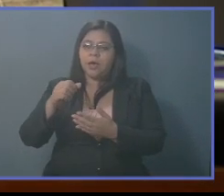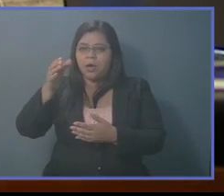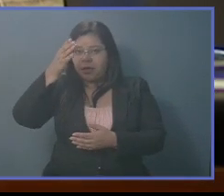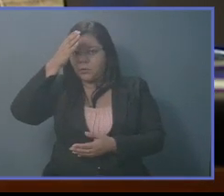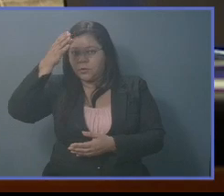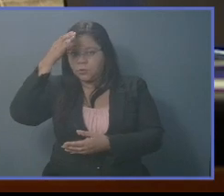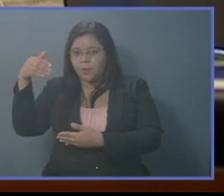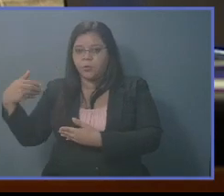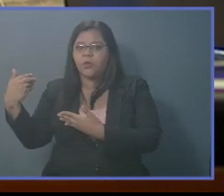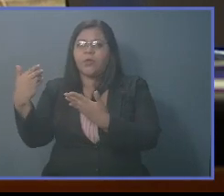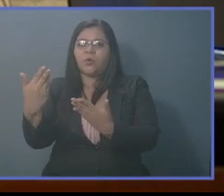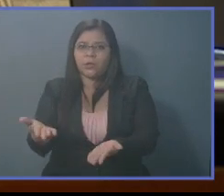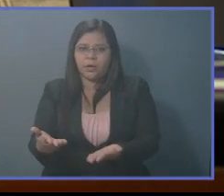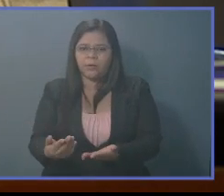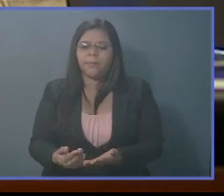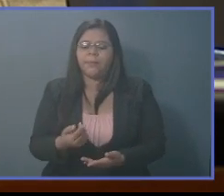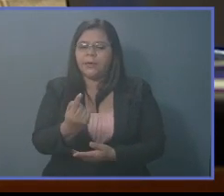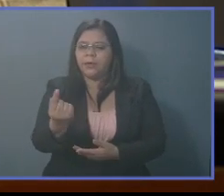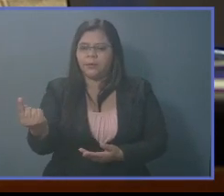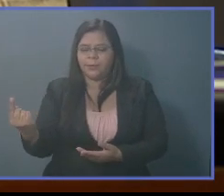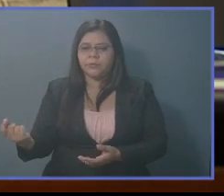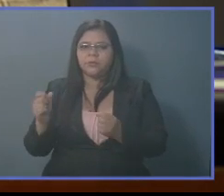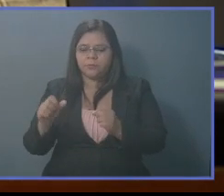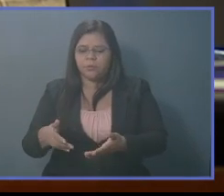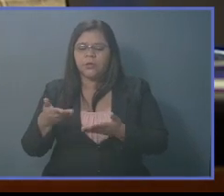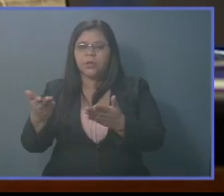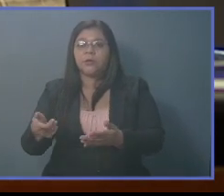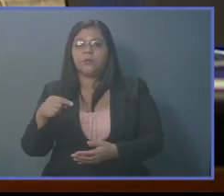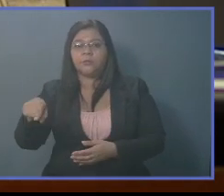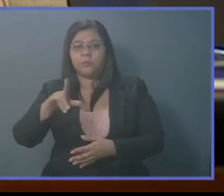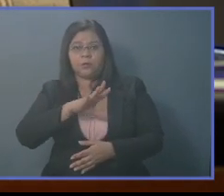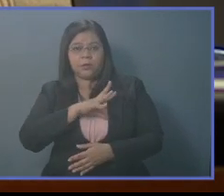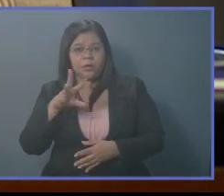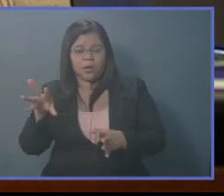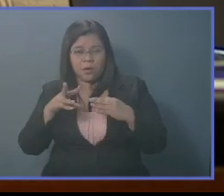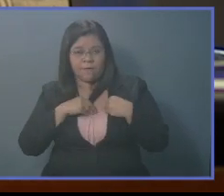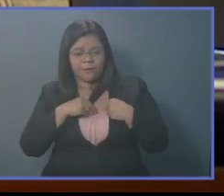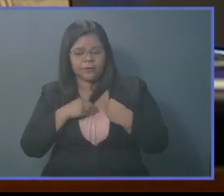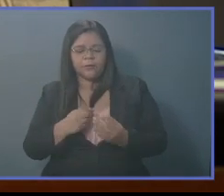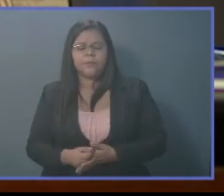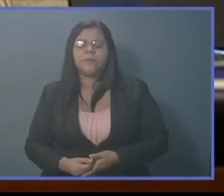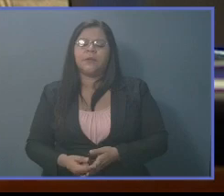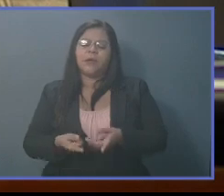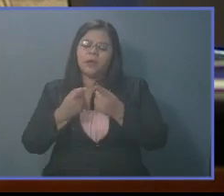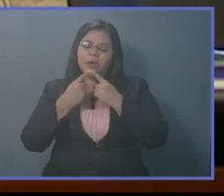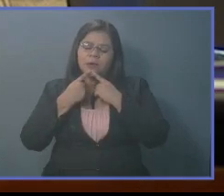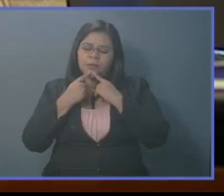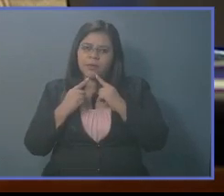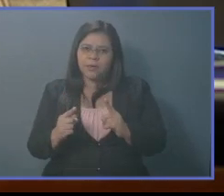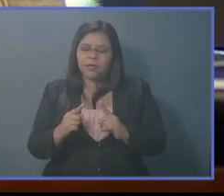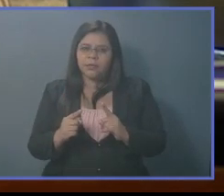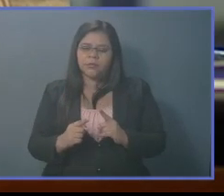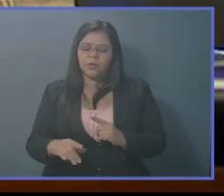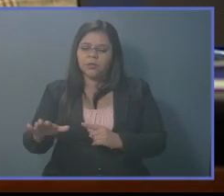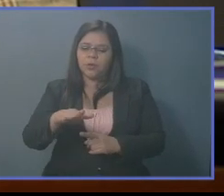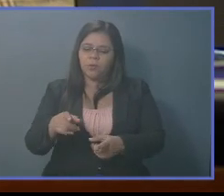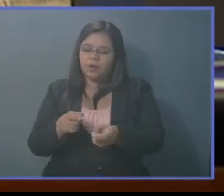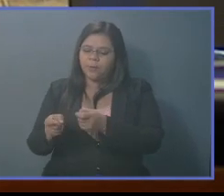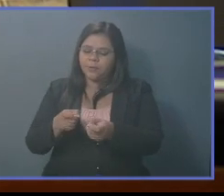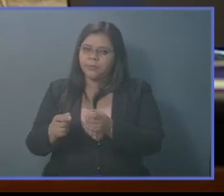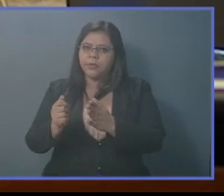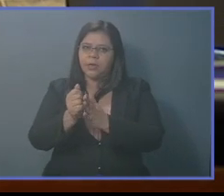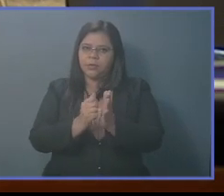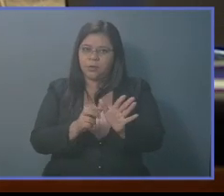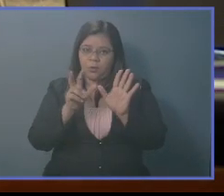ser destinados a la población que ha resultado afectada por la emergencia. Declaración de zona epidémica sujeta a control sanitario, artículo 8.